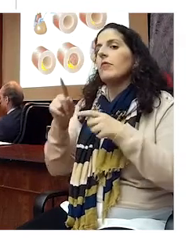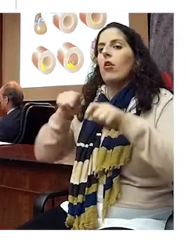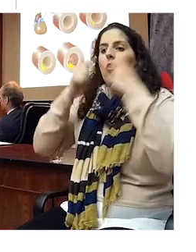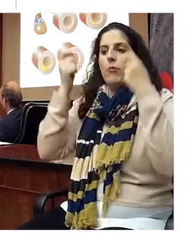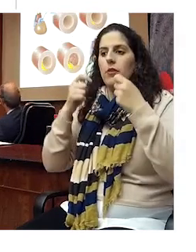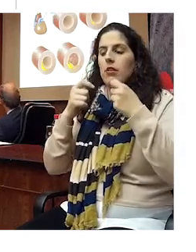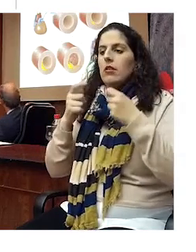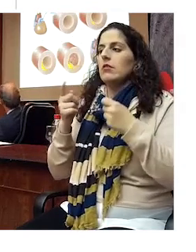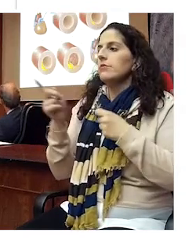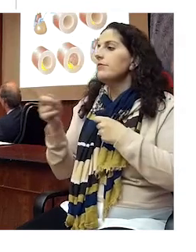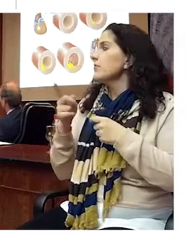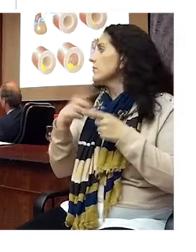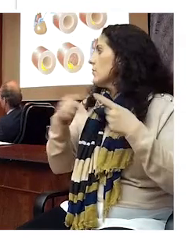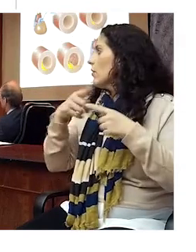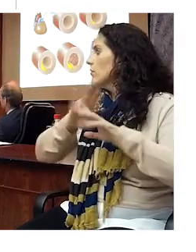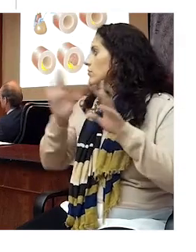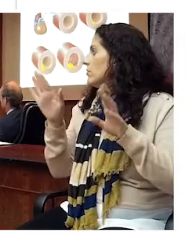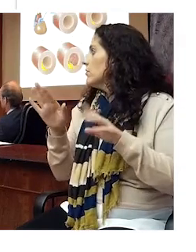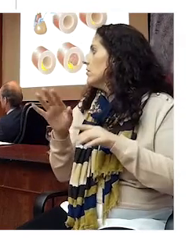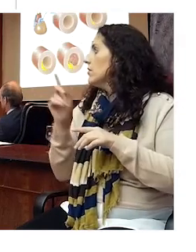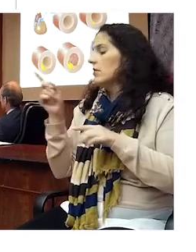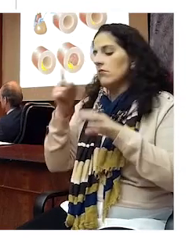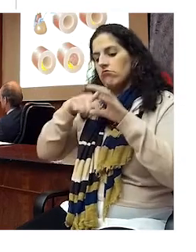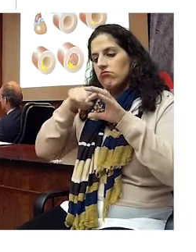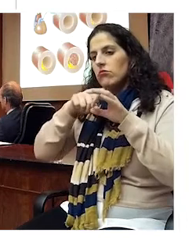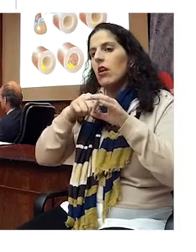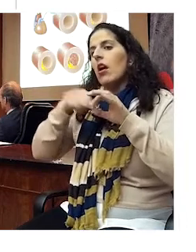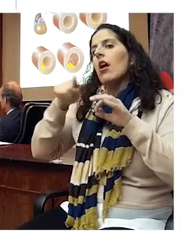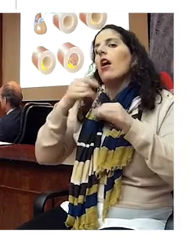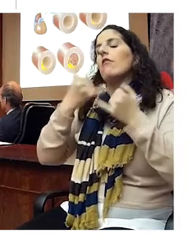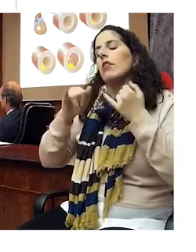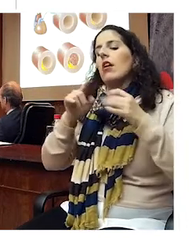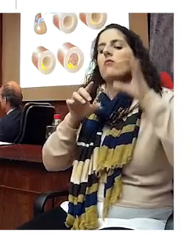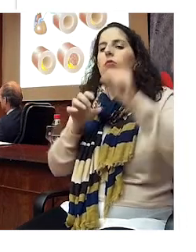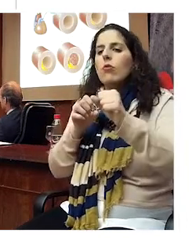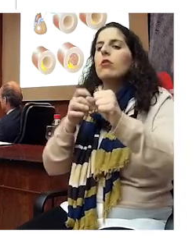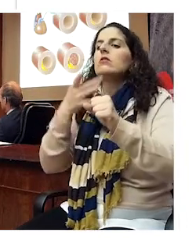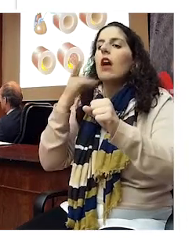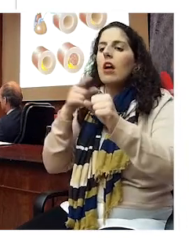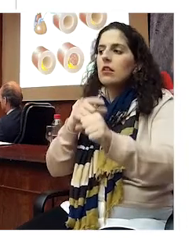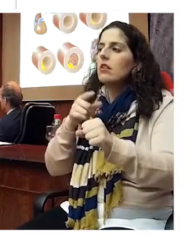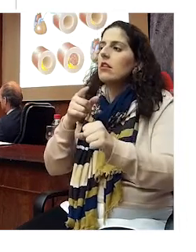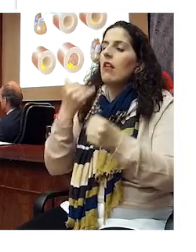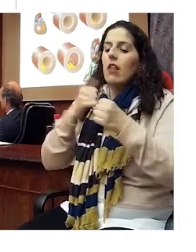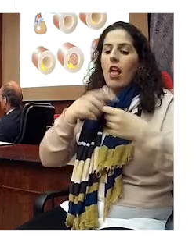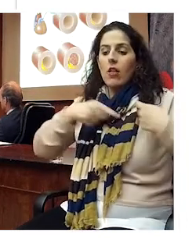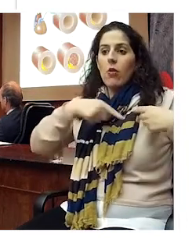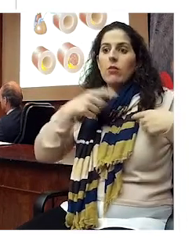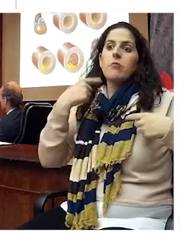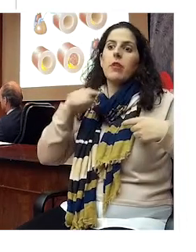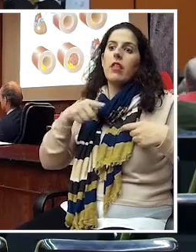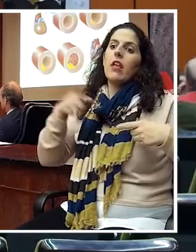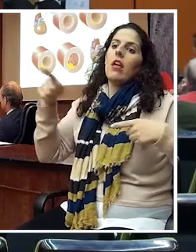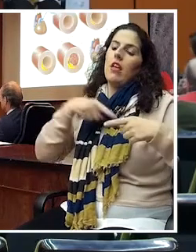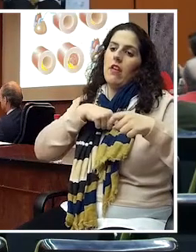rompen, y al romper pues vierten el contenido al torrente circulatorio y da lugar a la formación de un coágulo que obstruye completamente la arteria